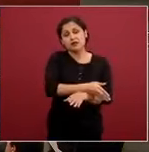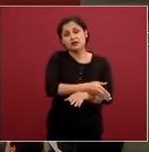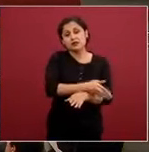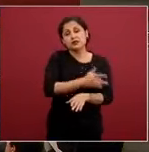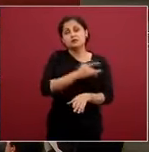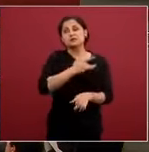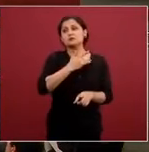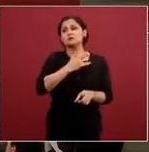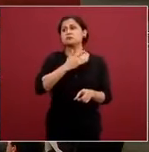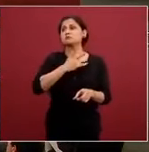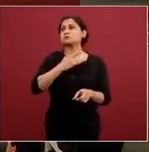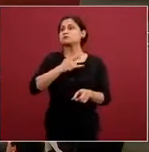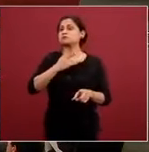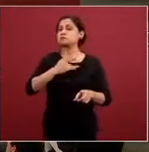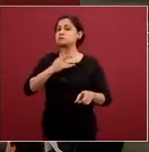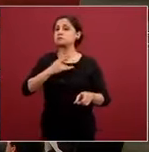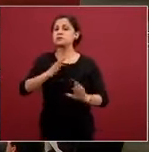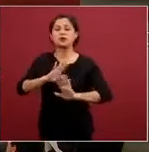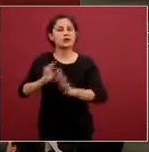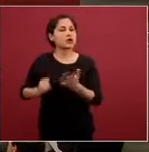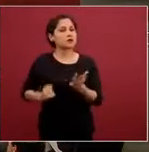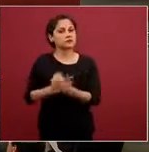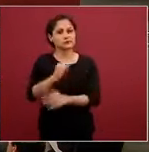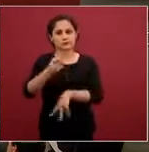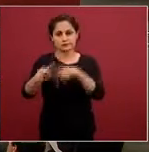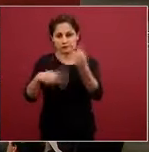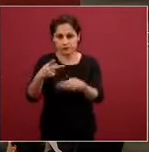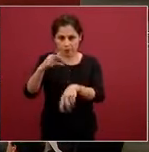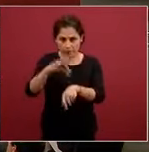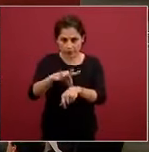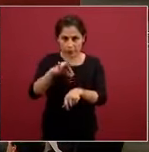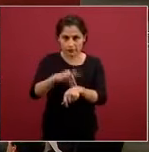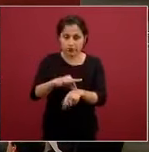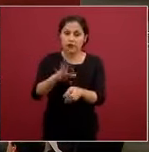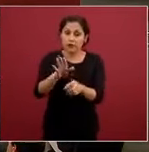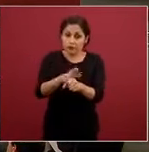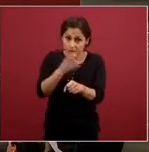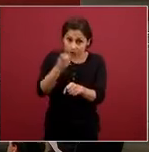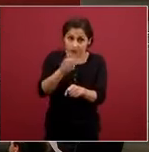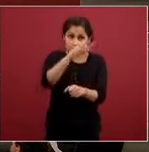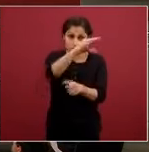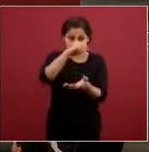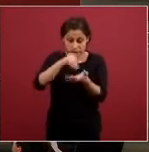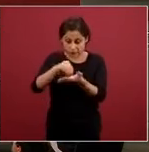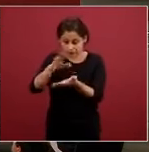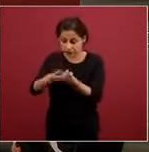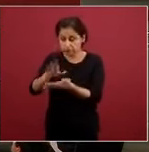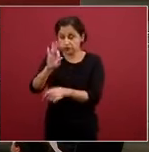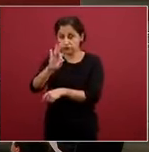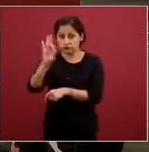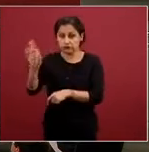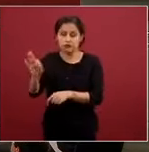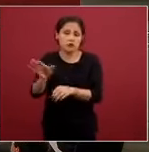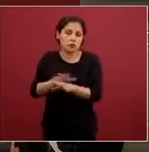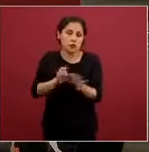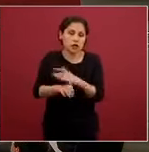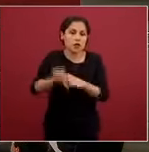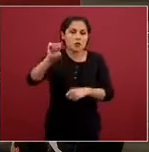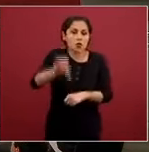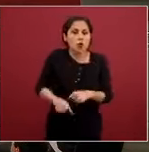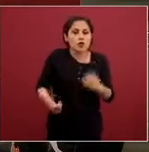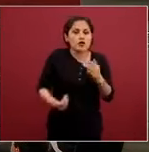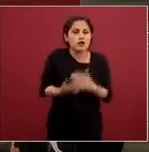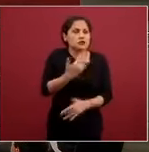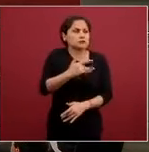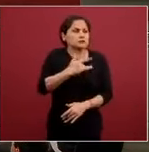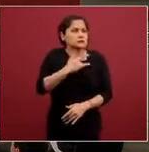en el tiempo. Por eso vemos cómo los casos sospechosos, aún habiendo demandado consulta médica el día de hoy por la mañana, recordando